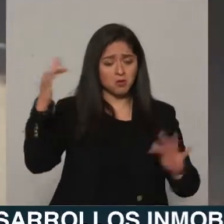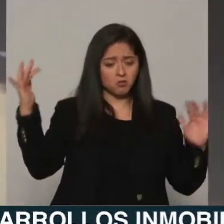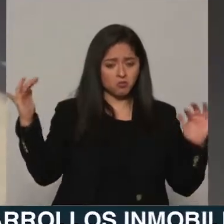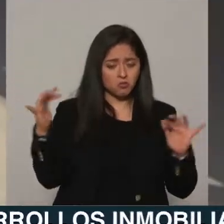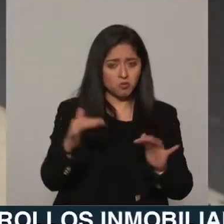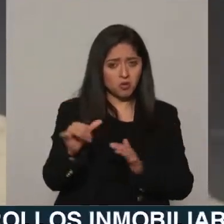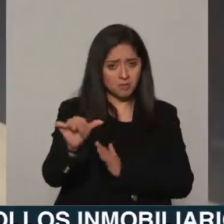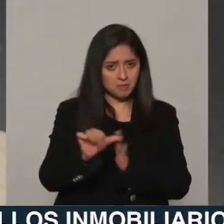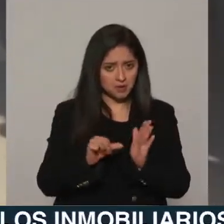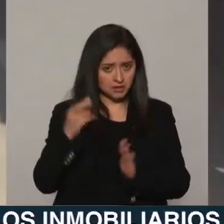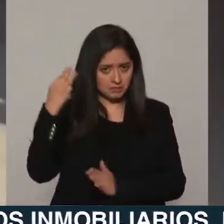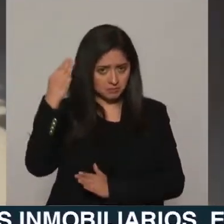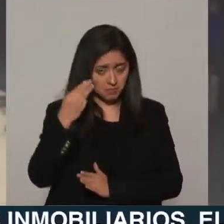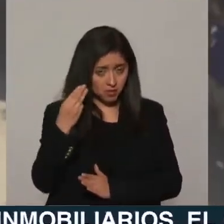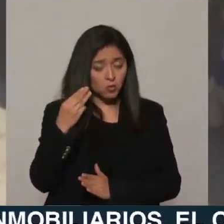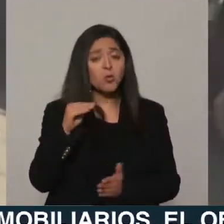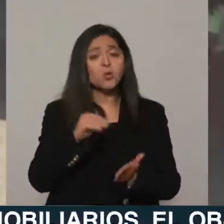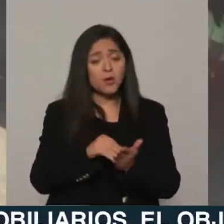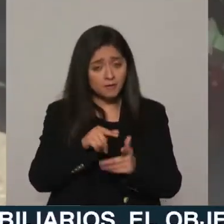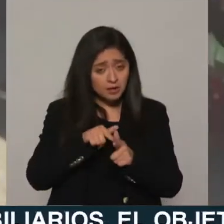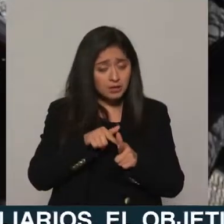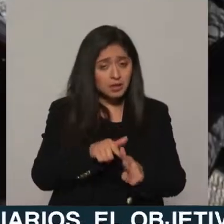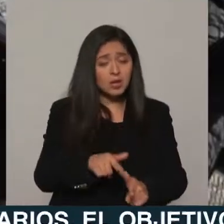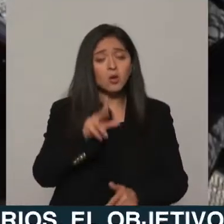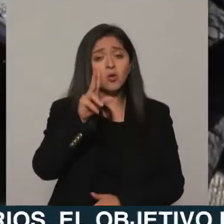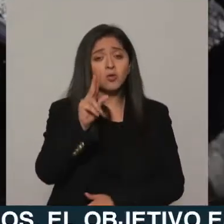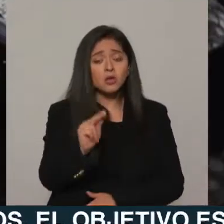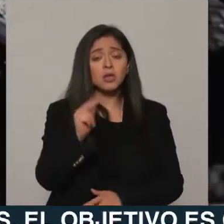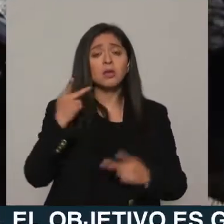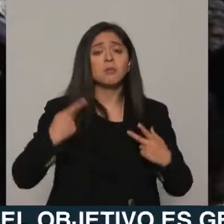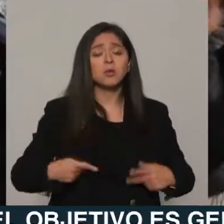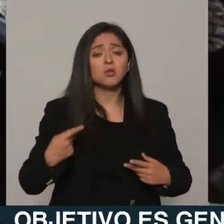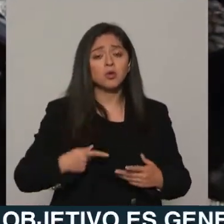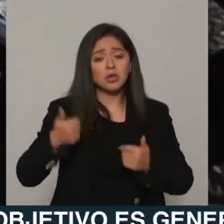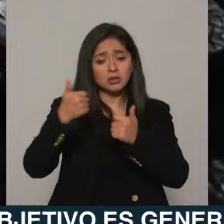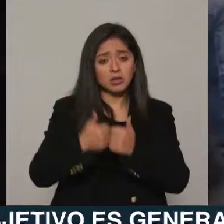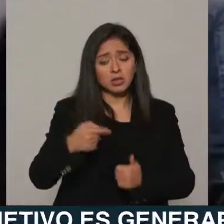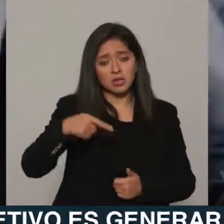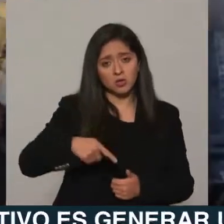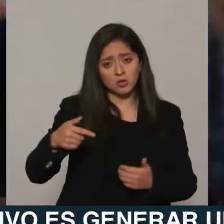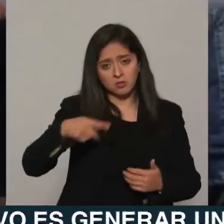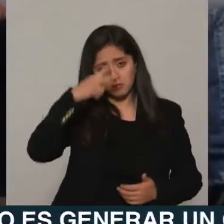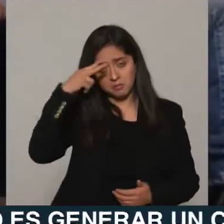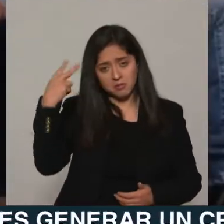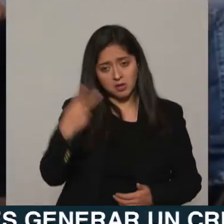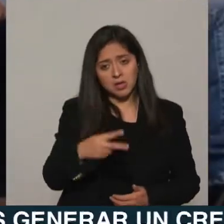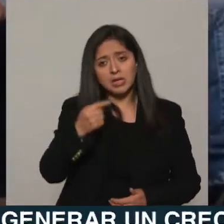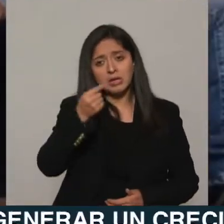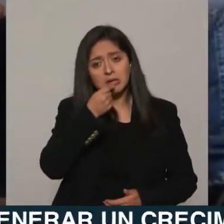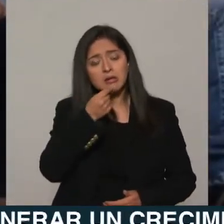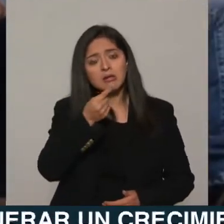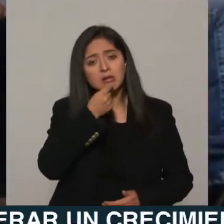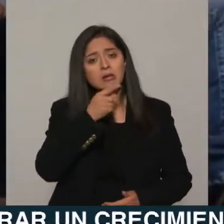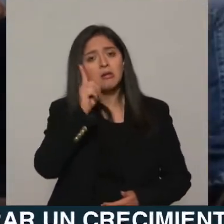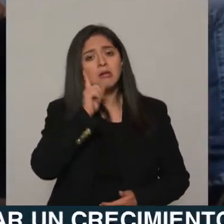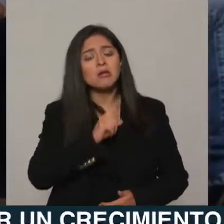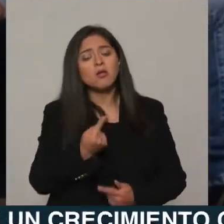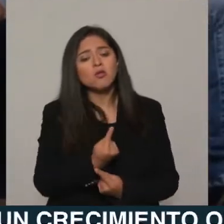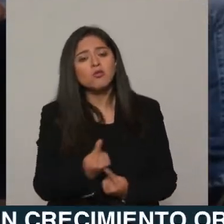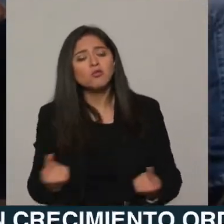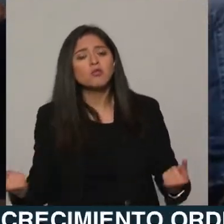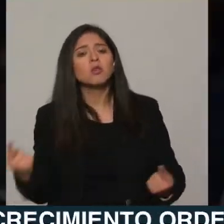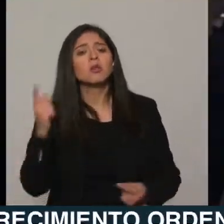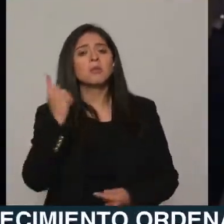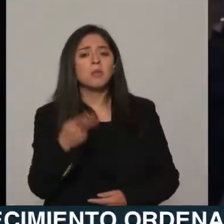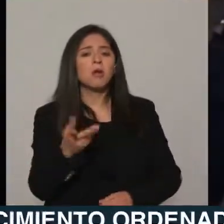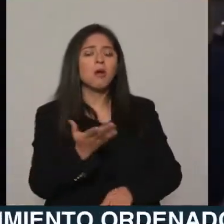marzo, continúan llegando a la semana y en promedio 80 personas de territorio mexicano, principalmente niñas y niños de primera infancia, acompañados por una